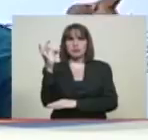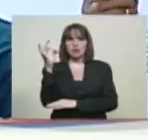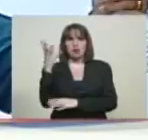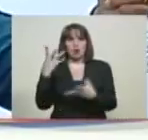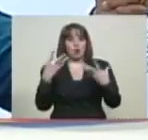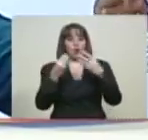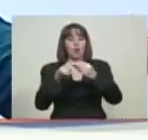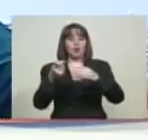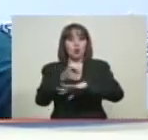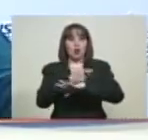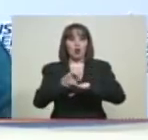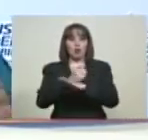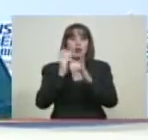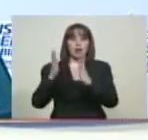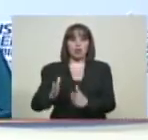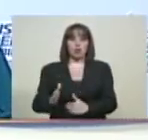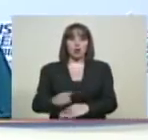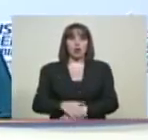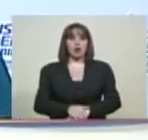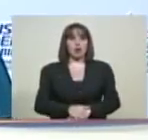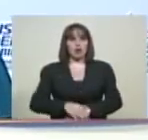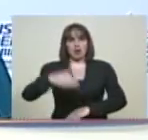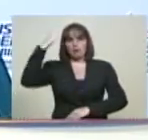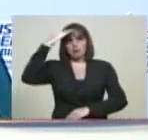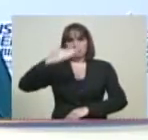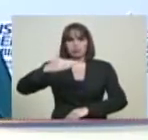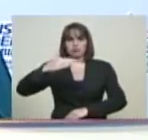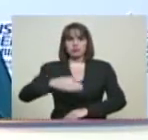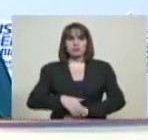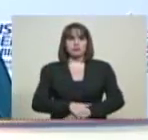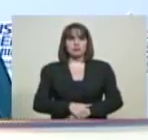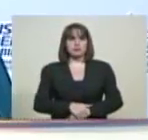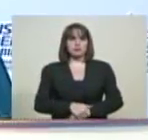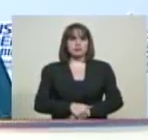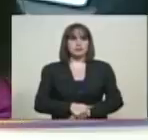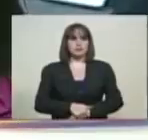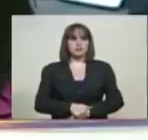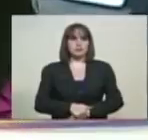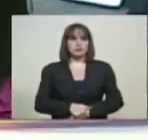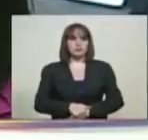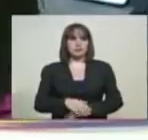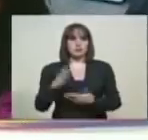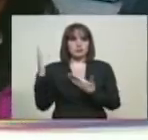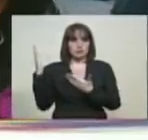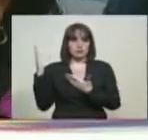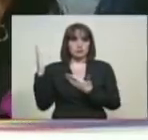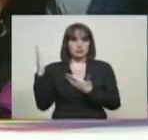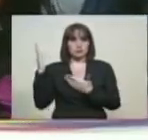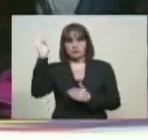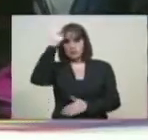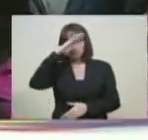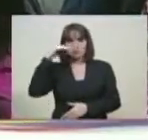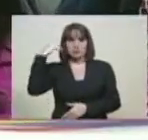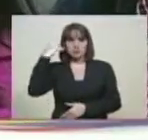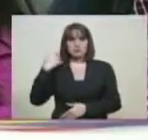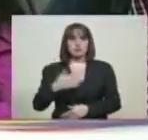nuestra gobernadora almirante en jefe karmen theresa meléndez rivas